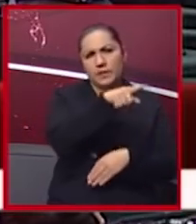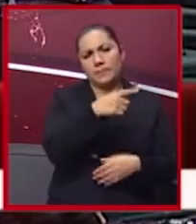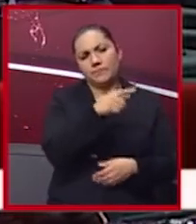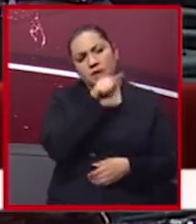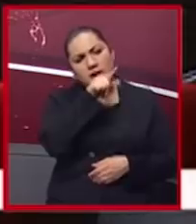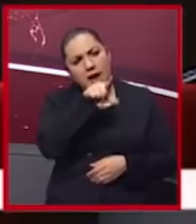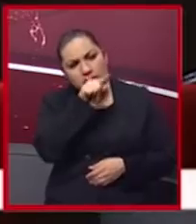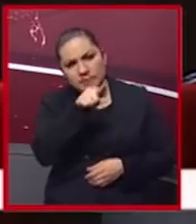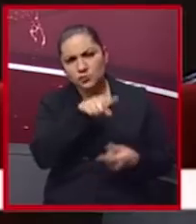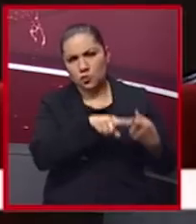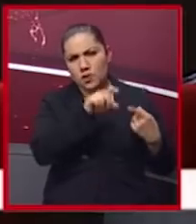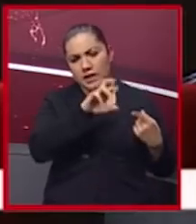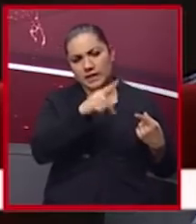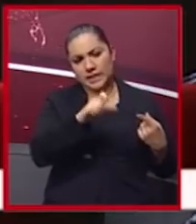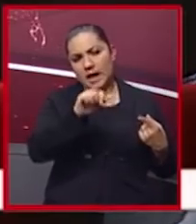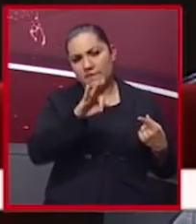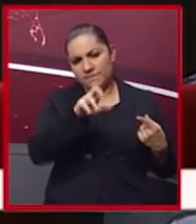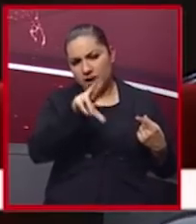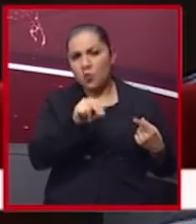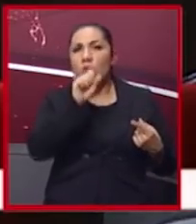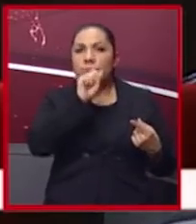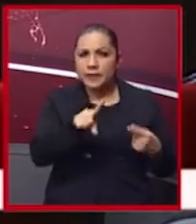cuestionó el diputado Higinio del Toro.